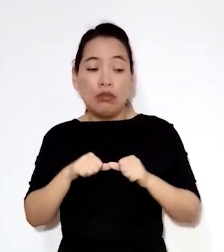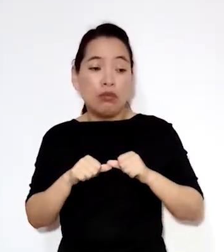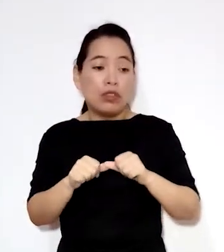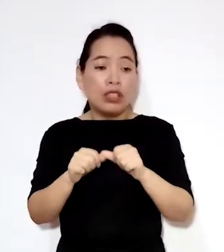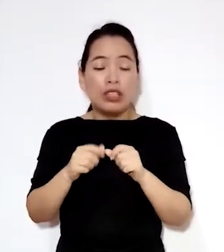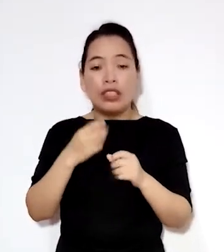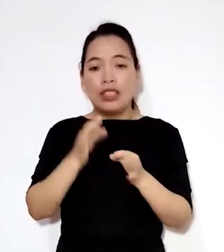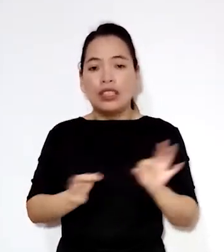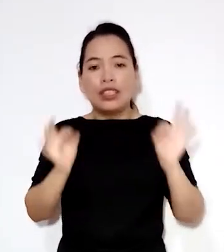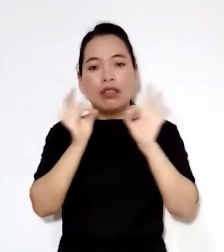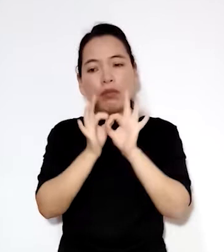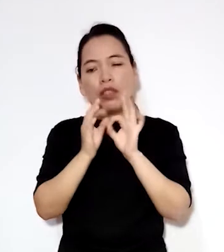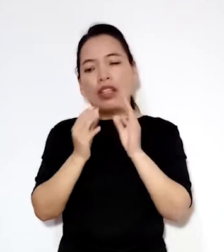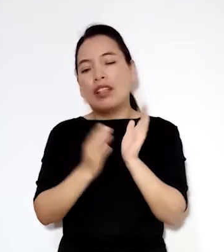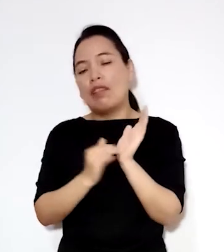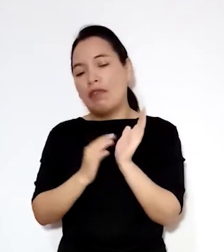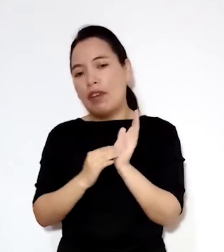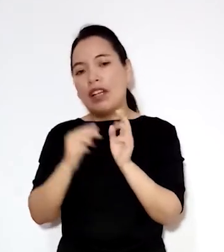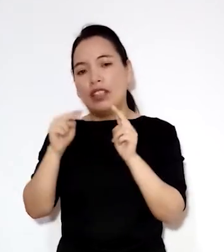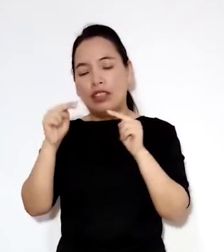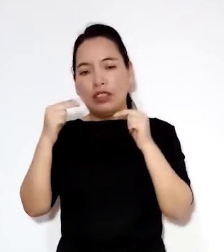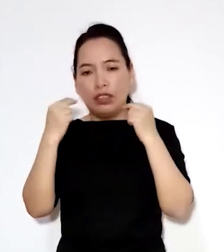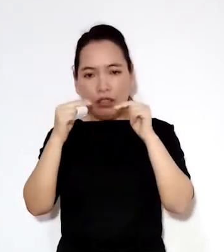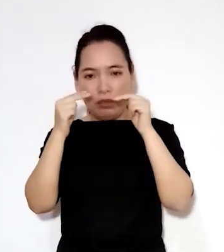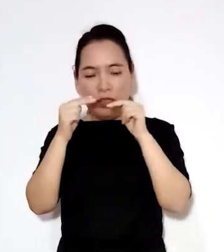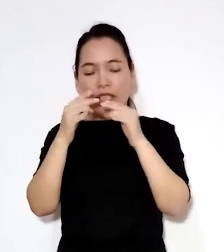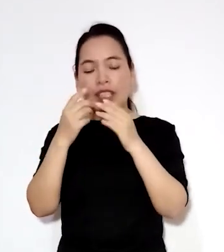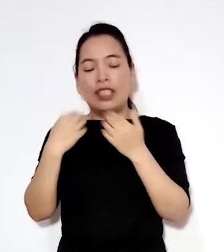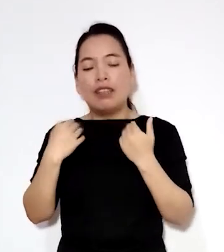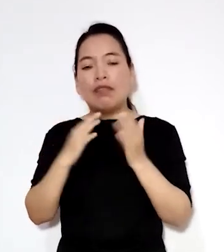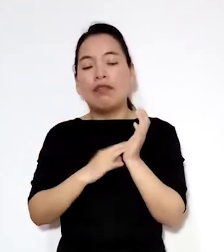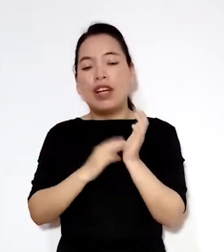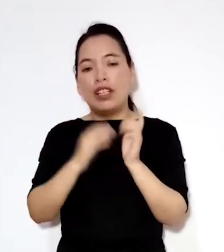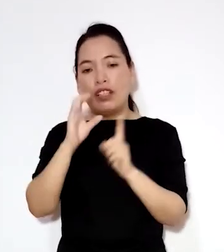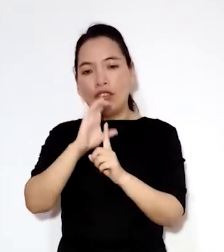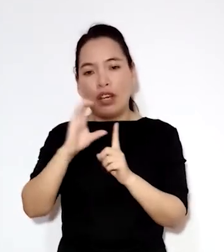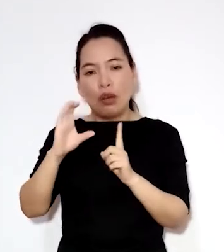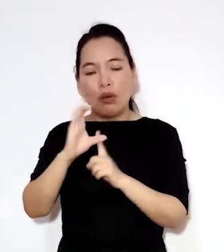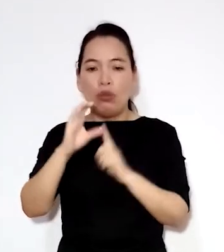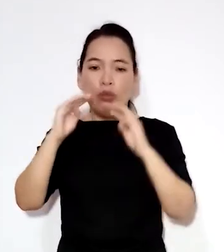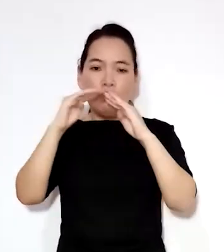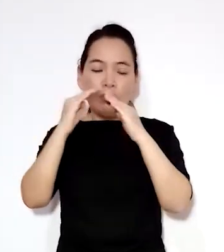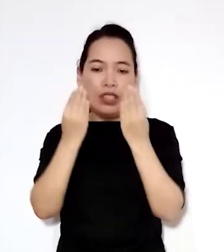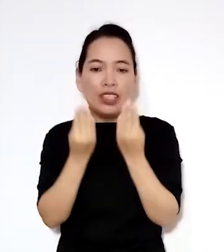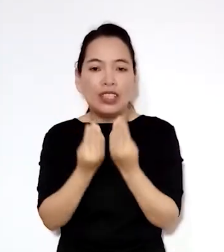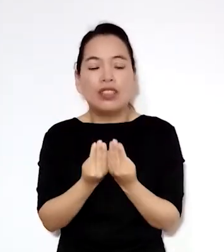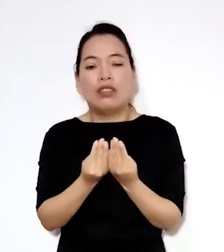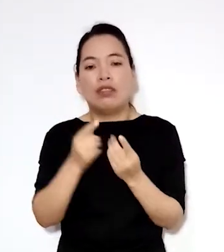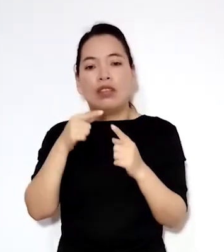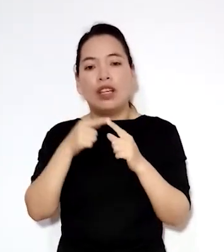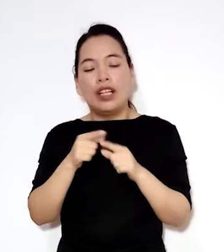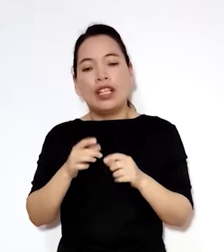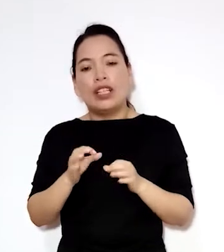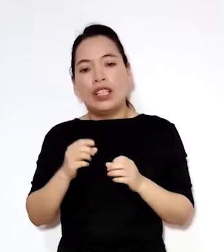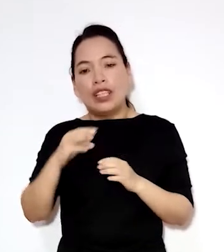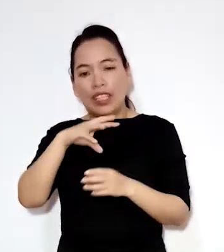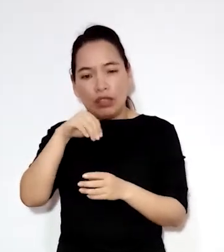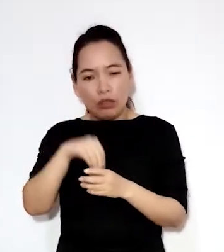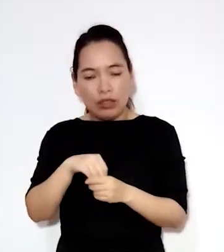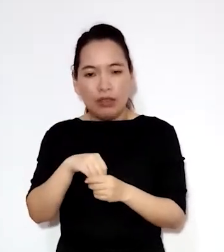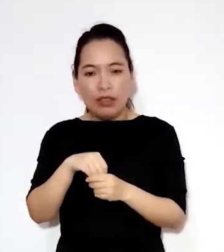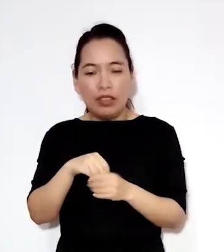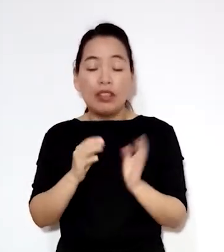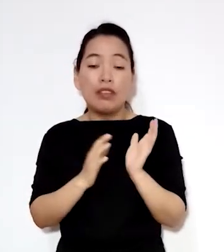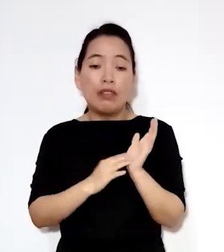todavía por la construcción de una cultura escolar verdaderamente inclusiva y por instalar un profundo